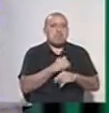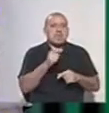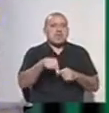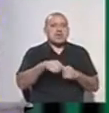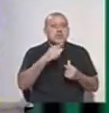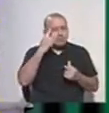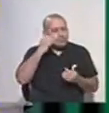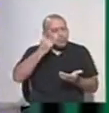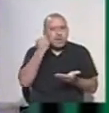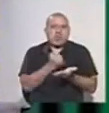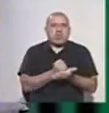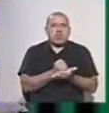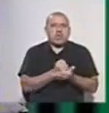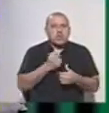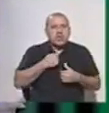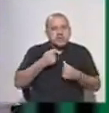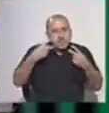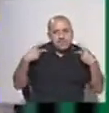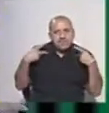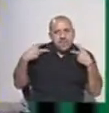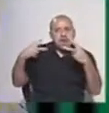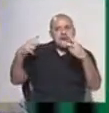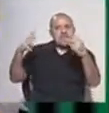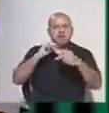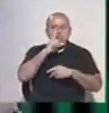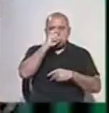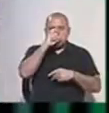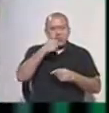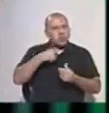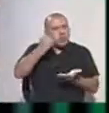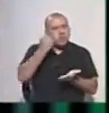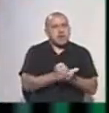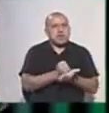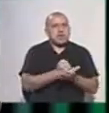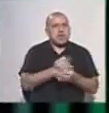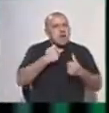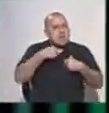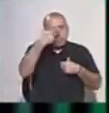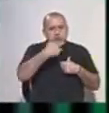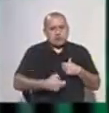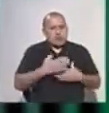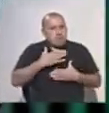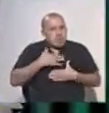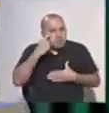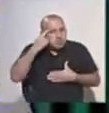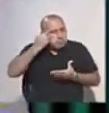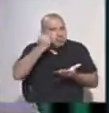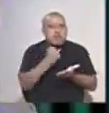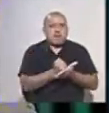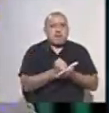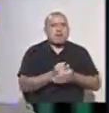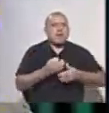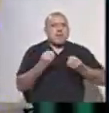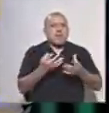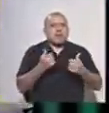mucho. Ese viaje a Buenos Aires nos configuró en cierto sentido. A mí, personalmente, muchísimo. Porque después, años